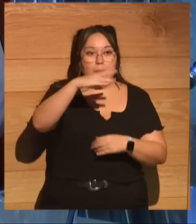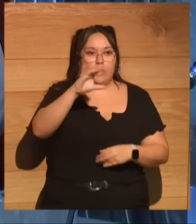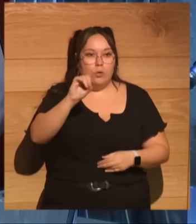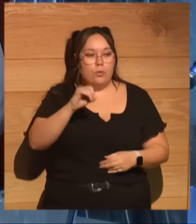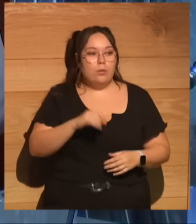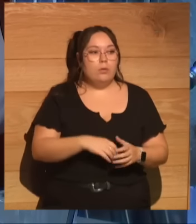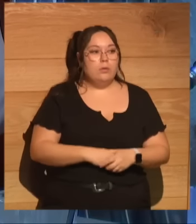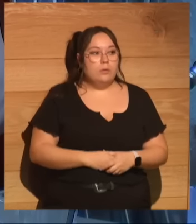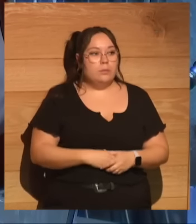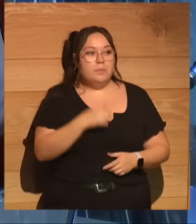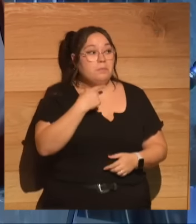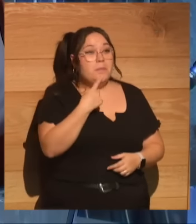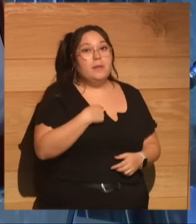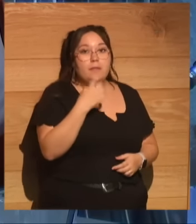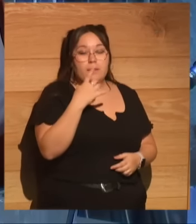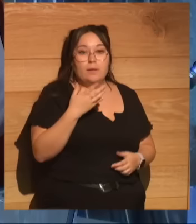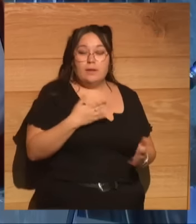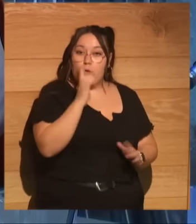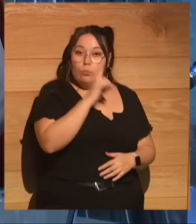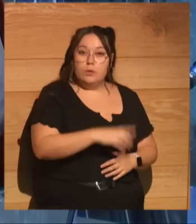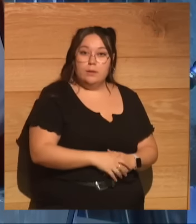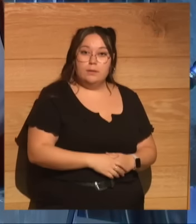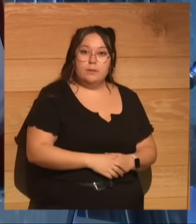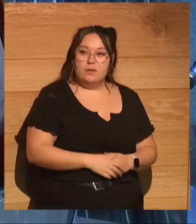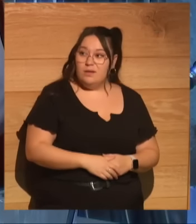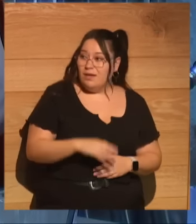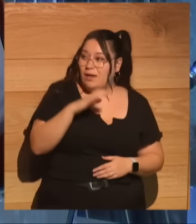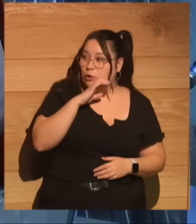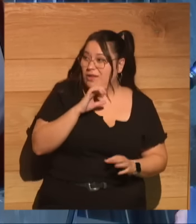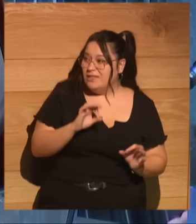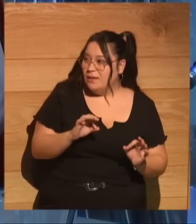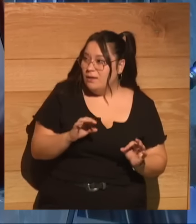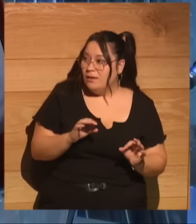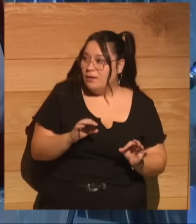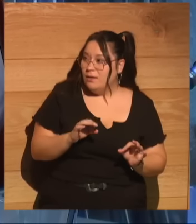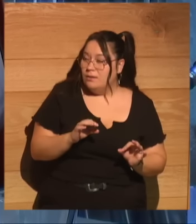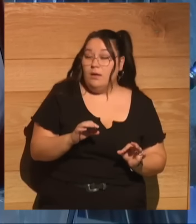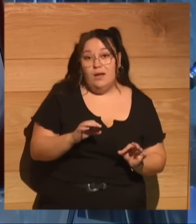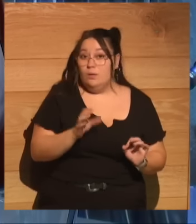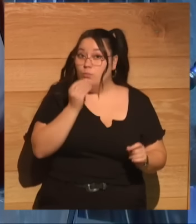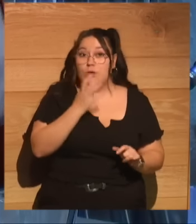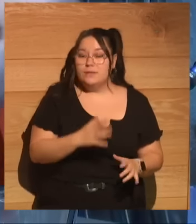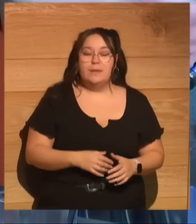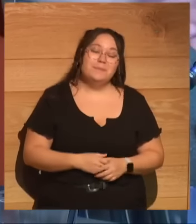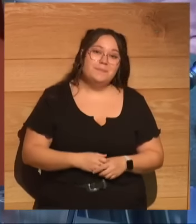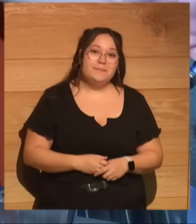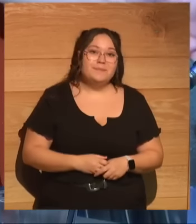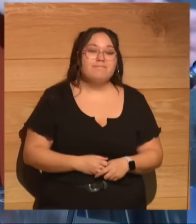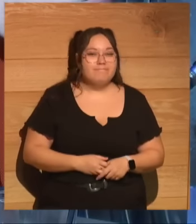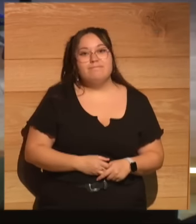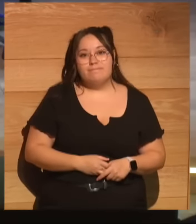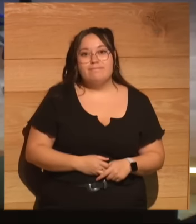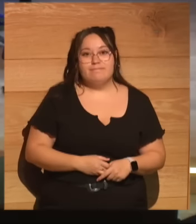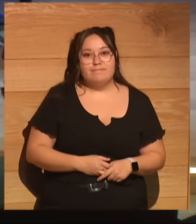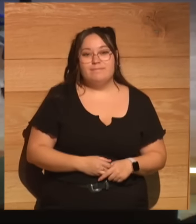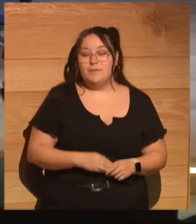me dice, qué hijo de puta. Uh-huh. ¿Y esta es la anécdota? Está muy bien la anécdota. Hombre, merecía la pena, la verdad. Pero acaba, merecía la pena. Acaba